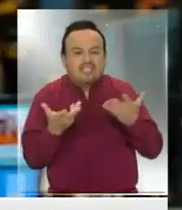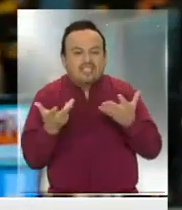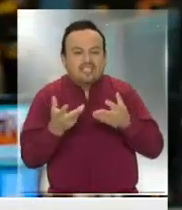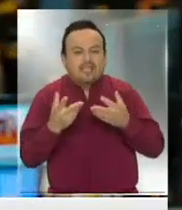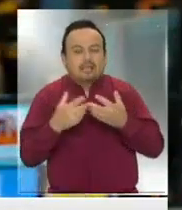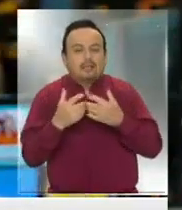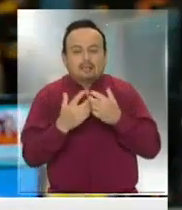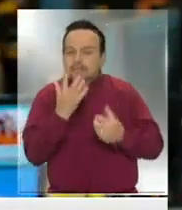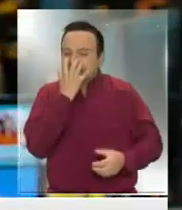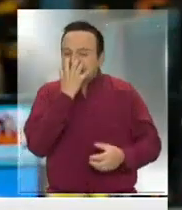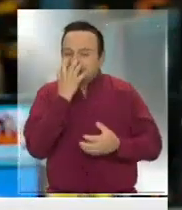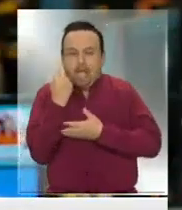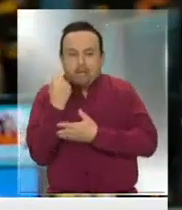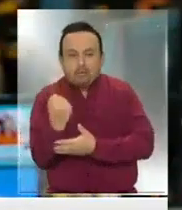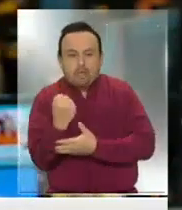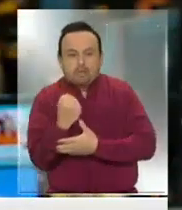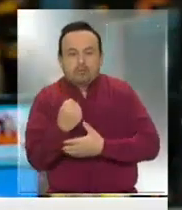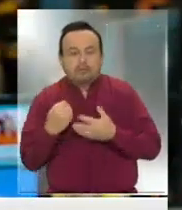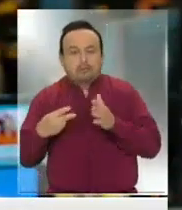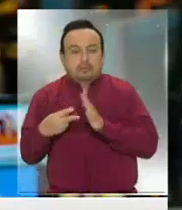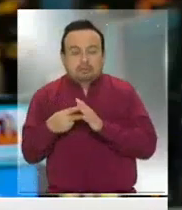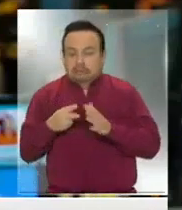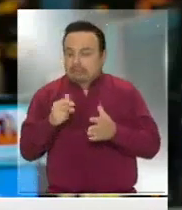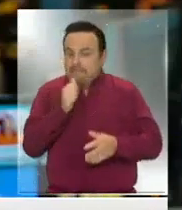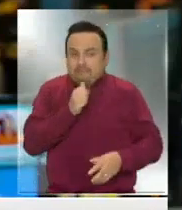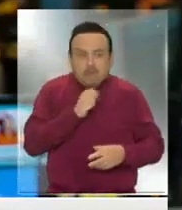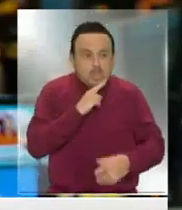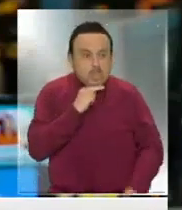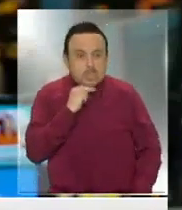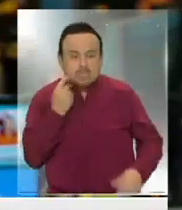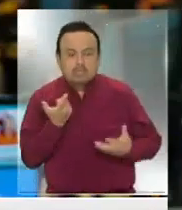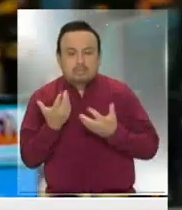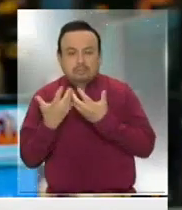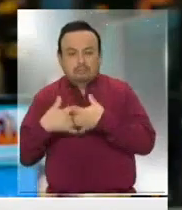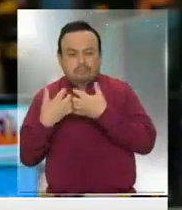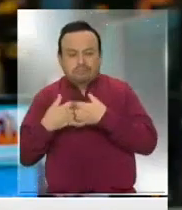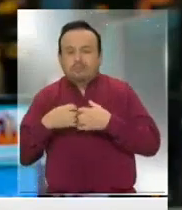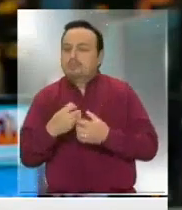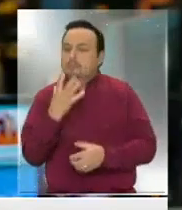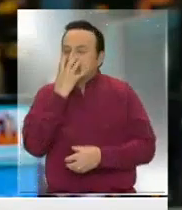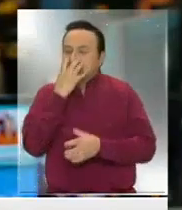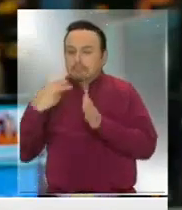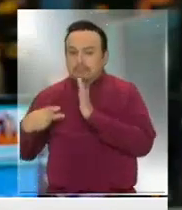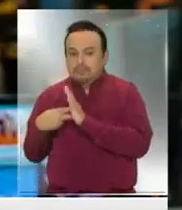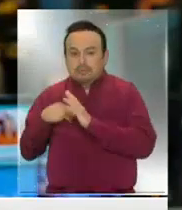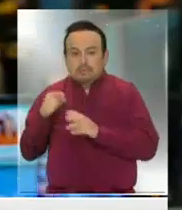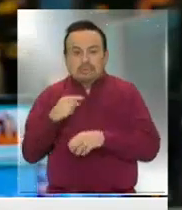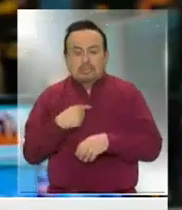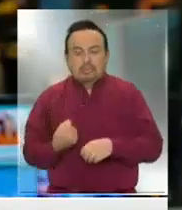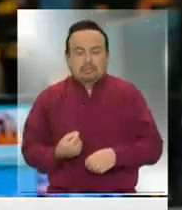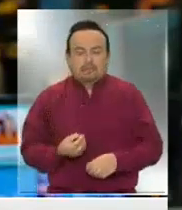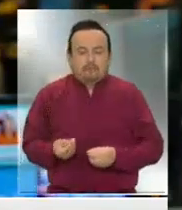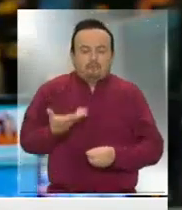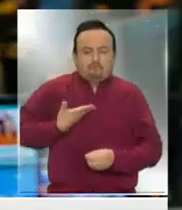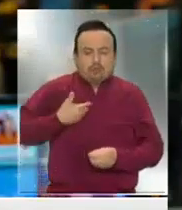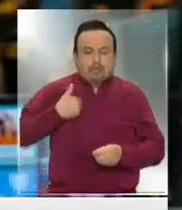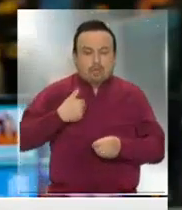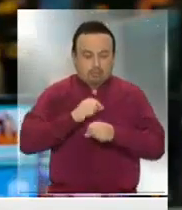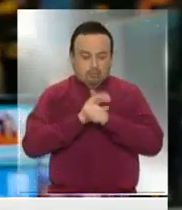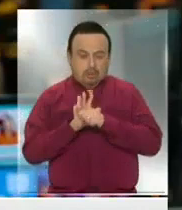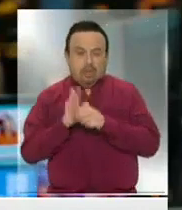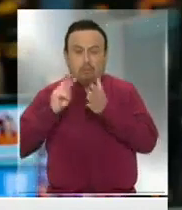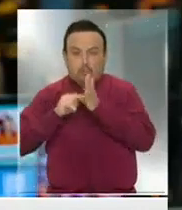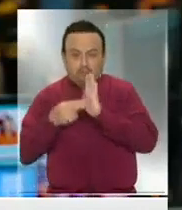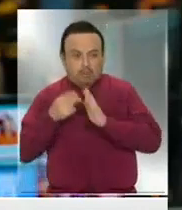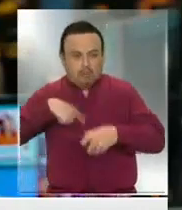aparatos de respiración asistida. Y es que el déficit de ventiladores mecánicos para los pacientes críticos contagiados por coronavirus es un problema que